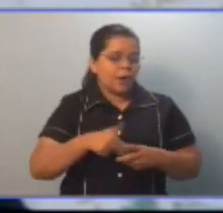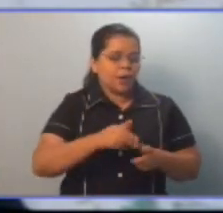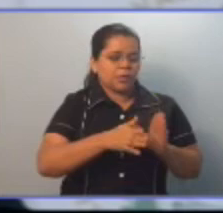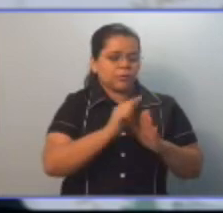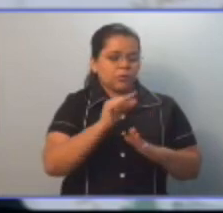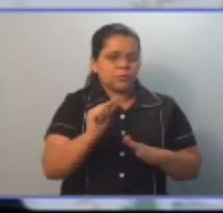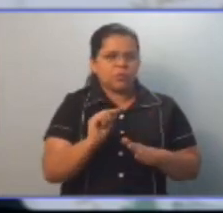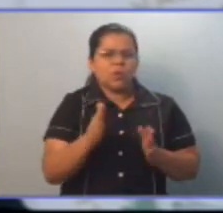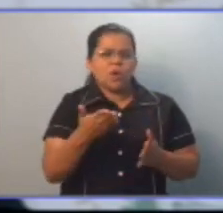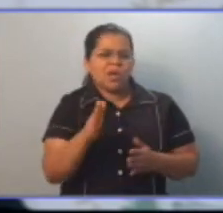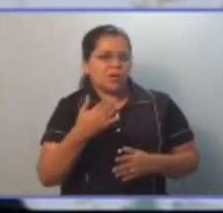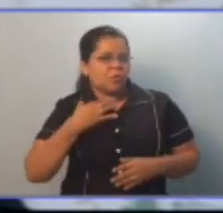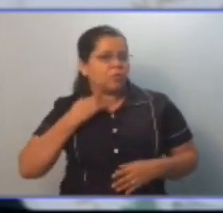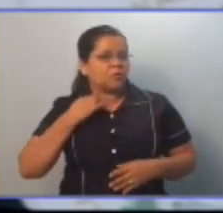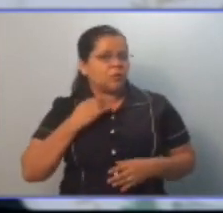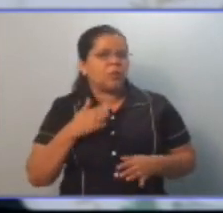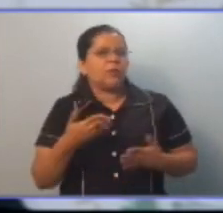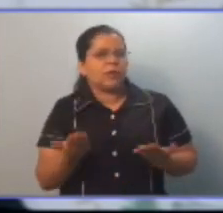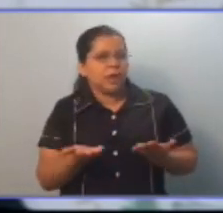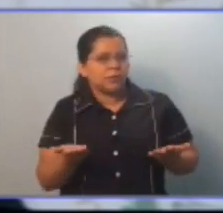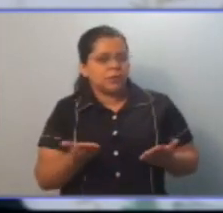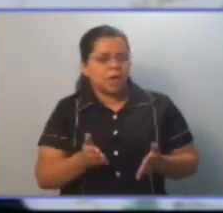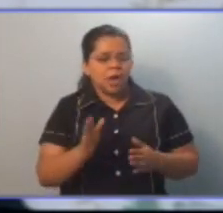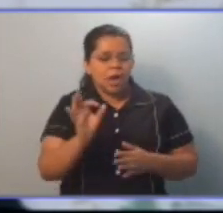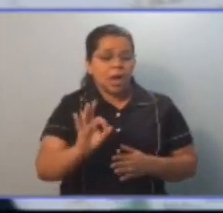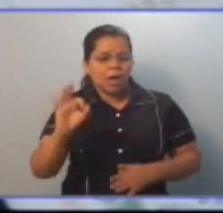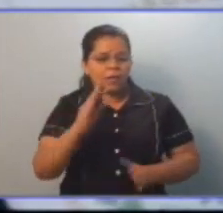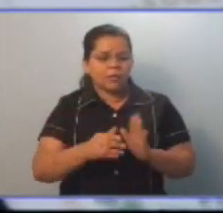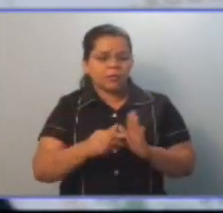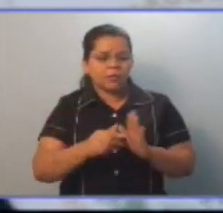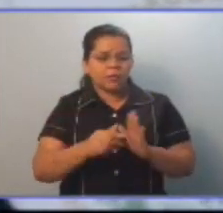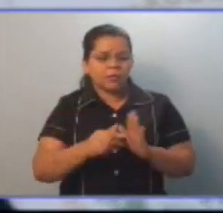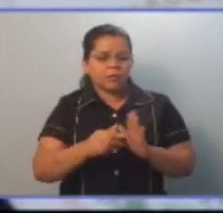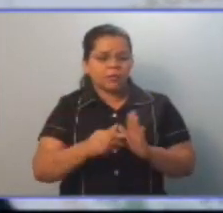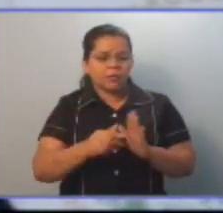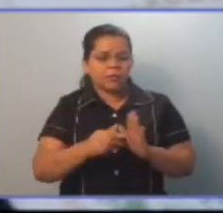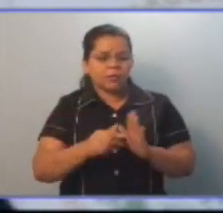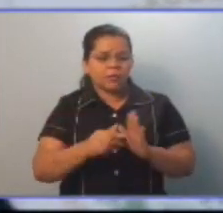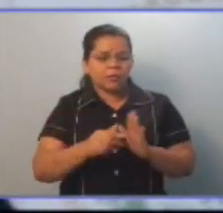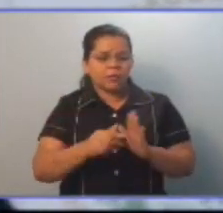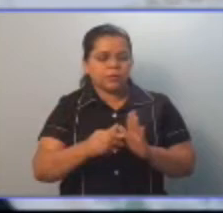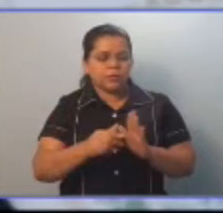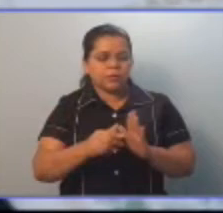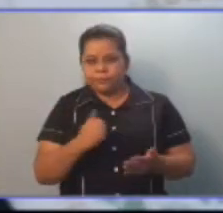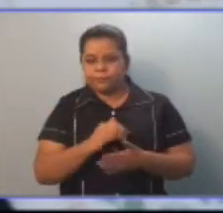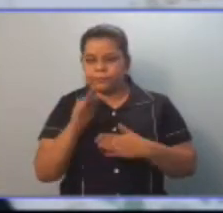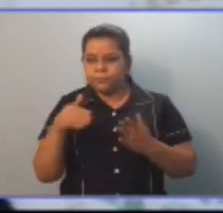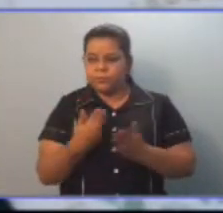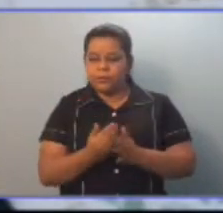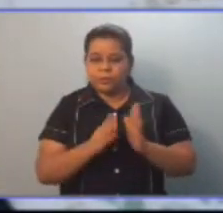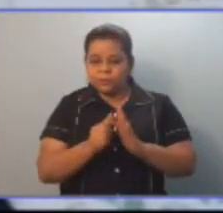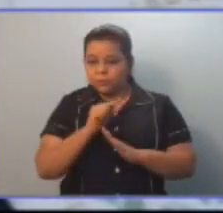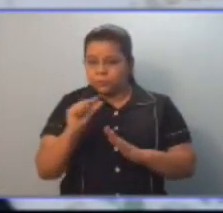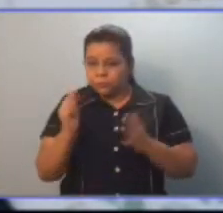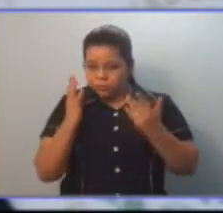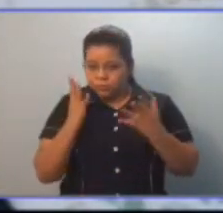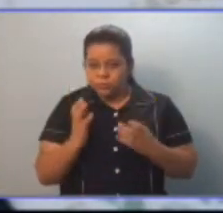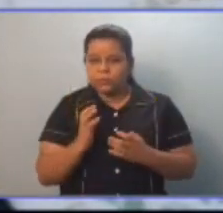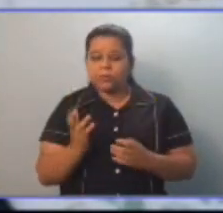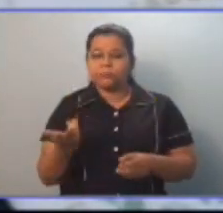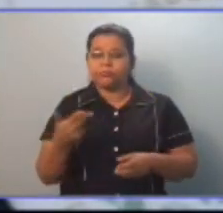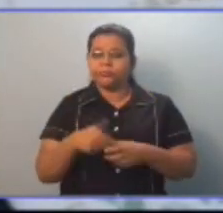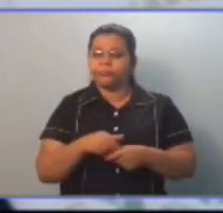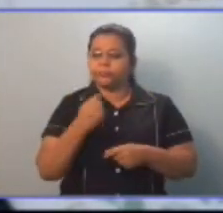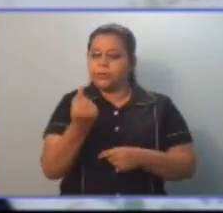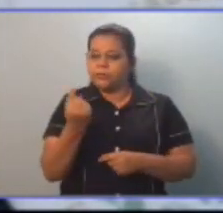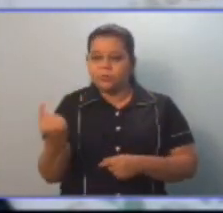hacer es a bajar la calidad de las instituciones donde éste se implementa, porque en esas instituciones ingresan las personas no